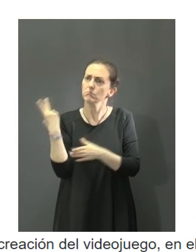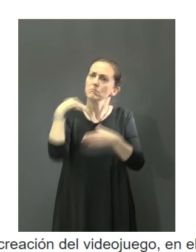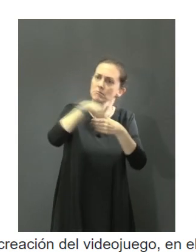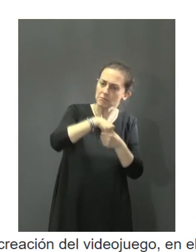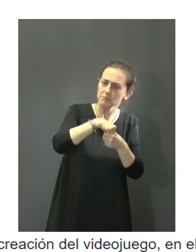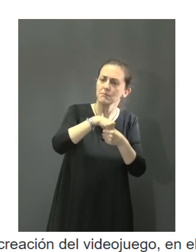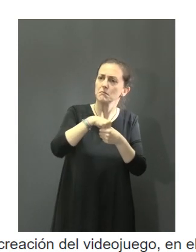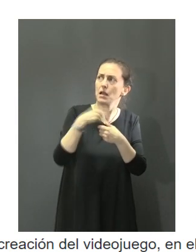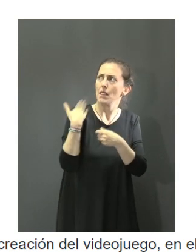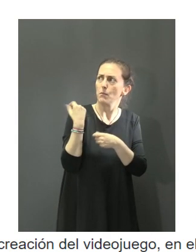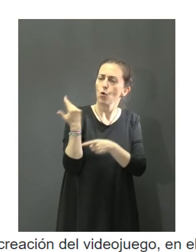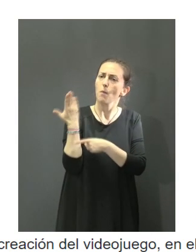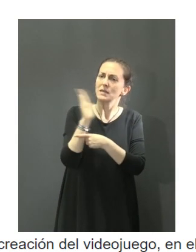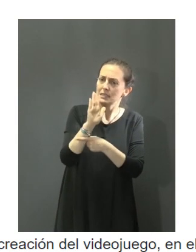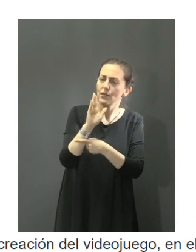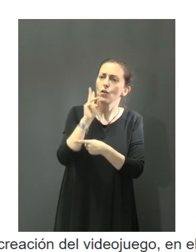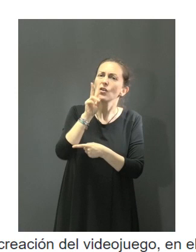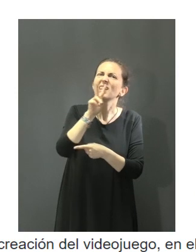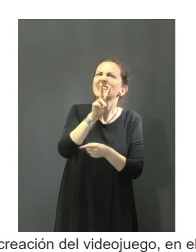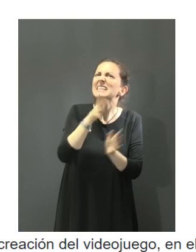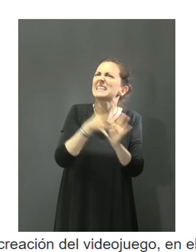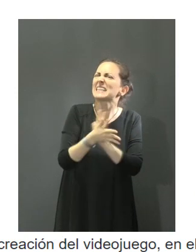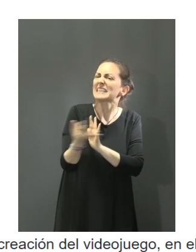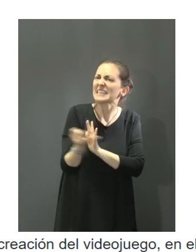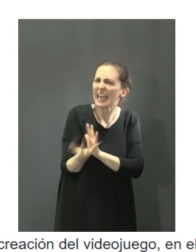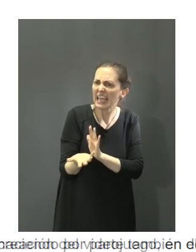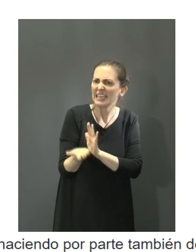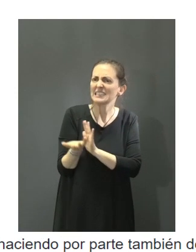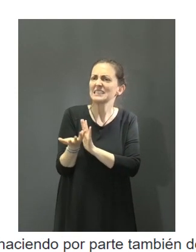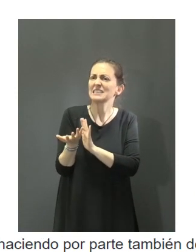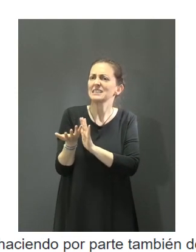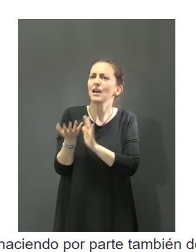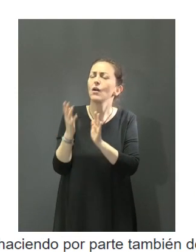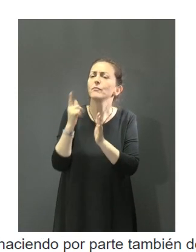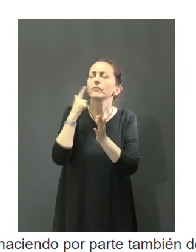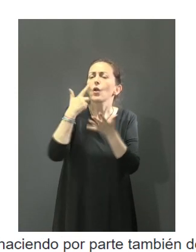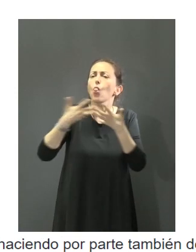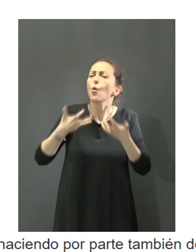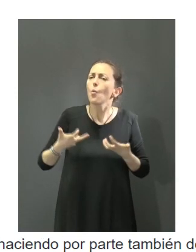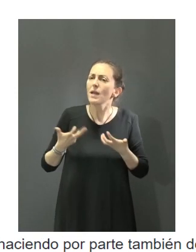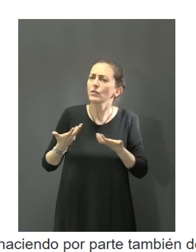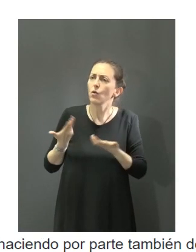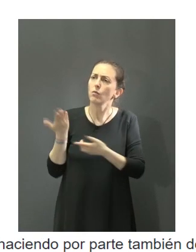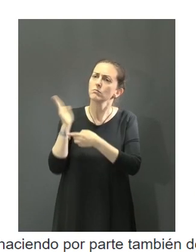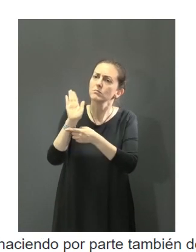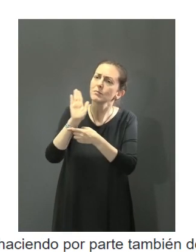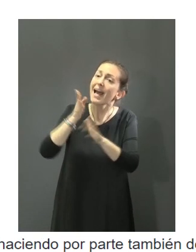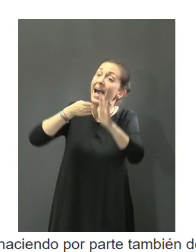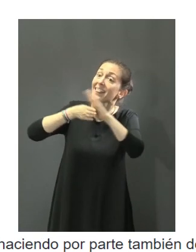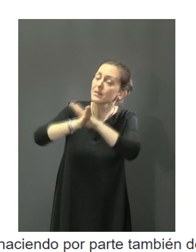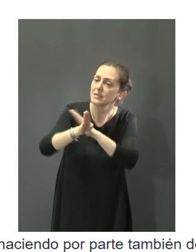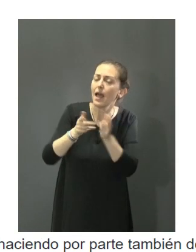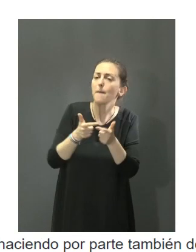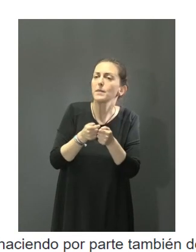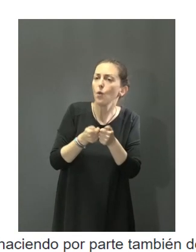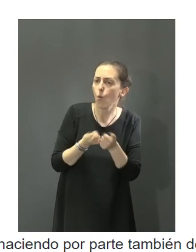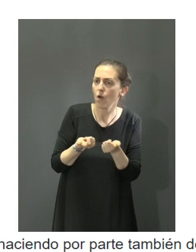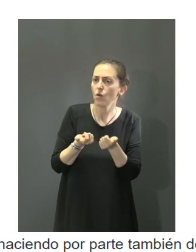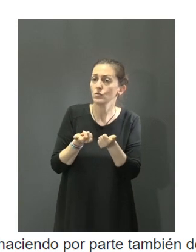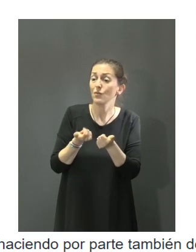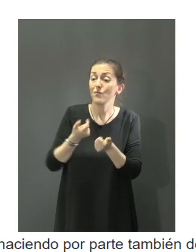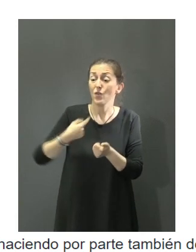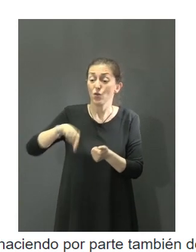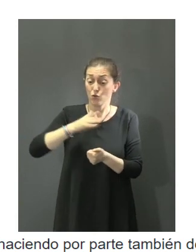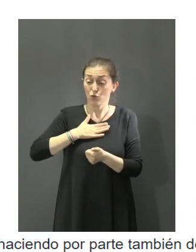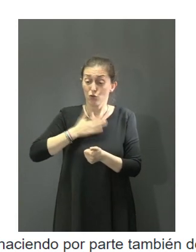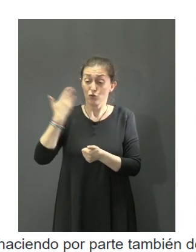su presentación, que ha implicado el documento que habéis sacado sobre accesibilidad en videojuegos. Nosotros en